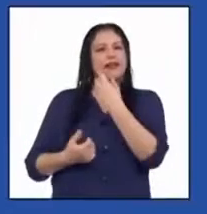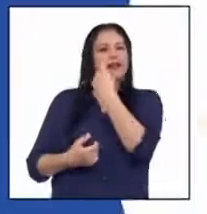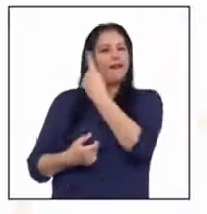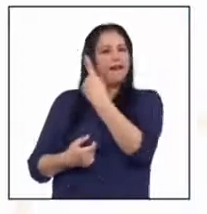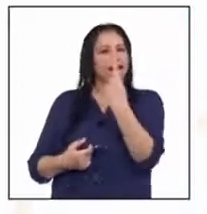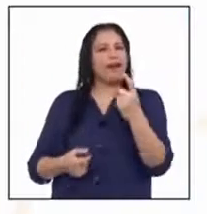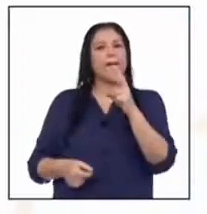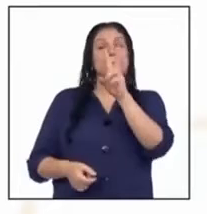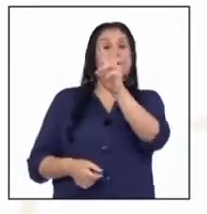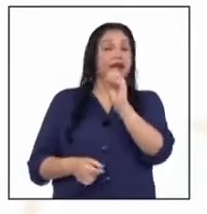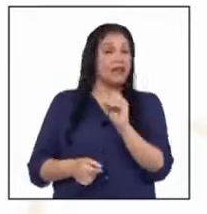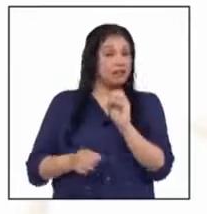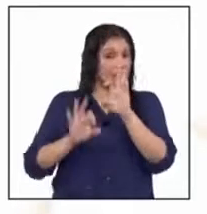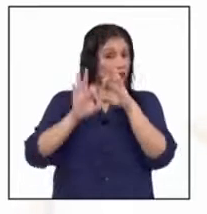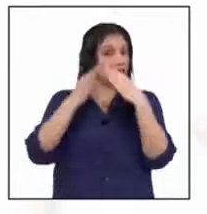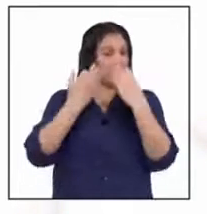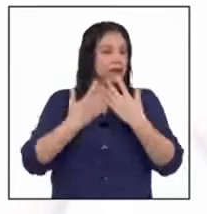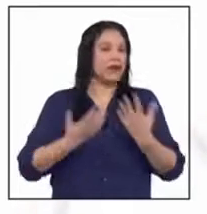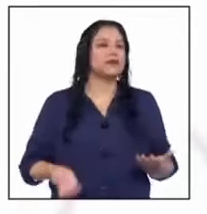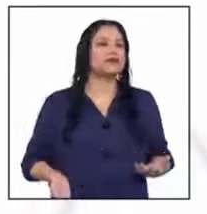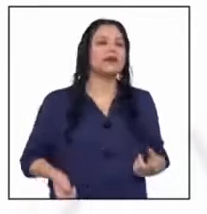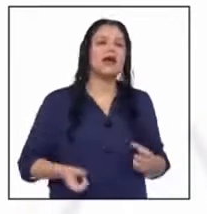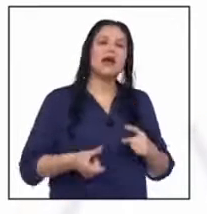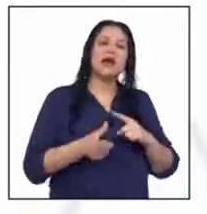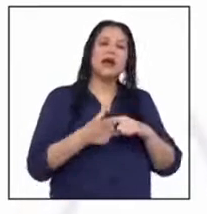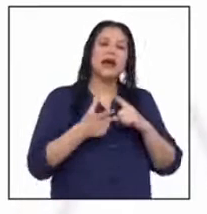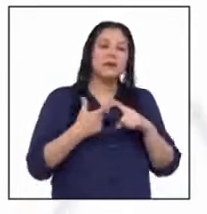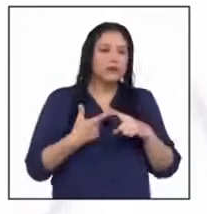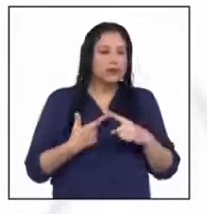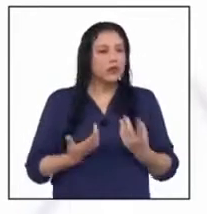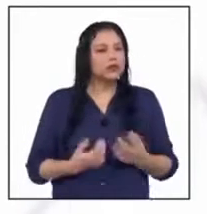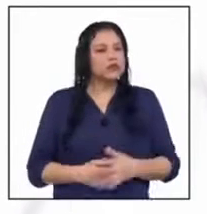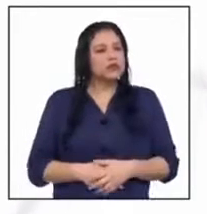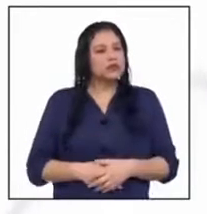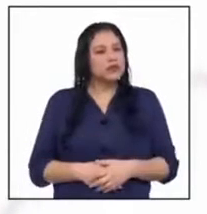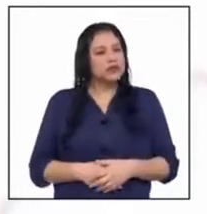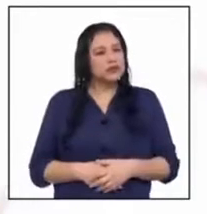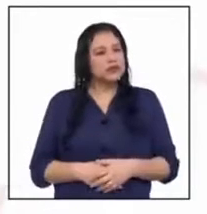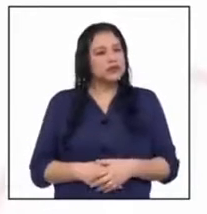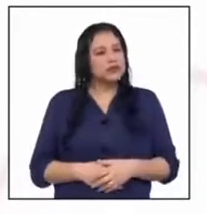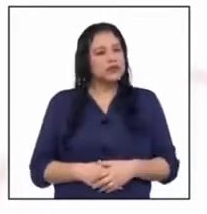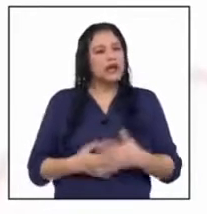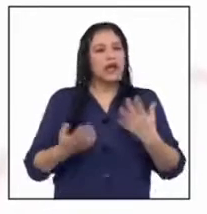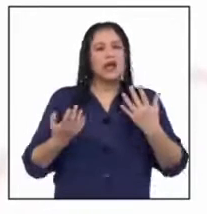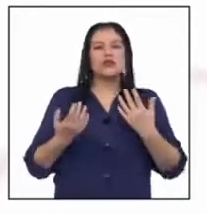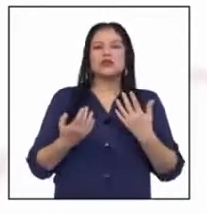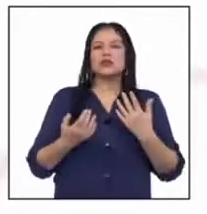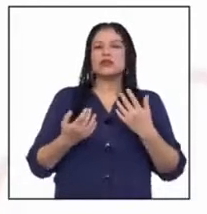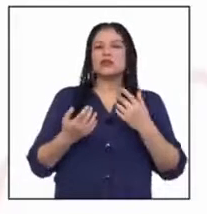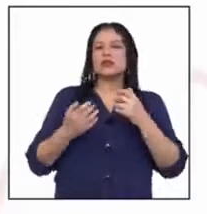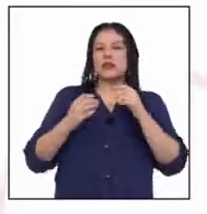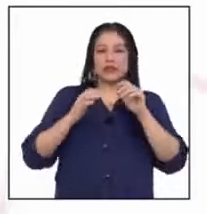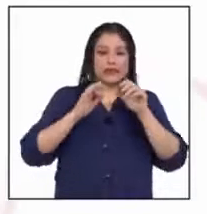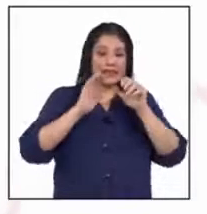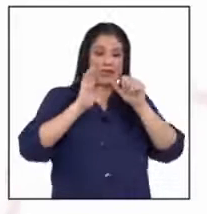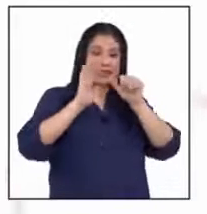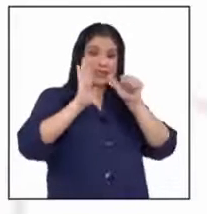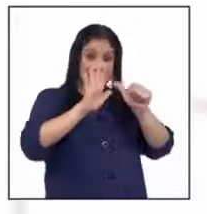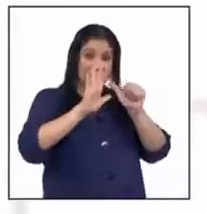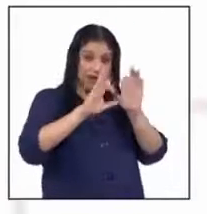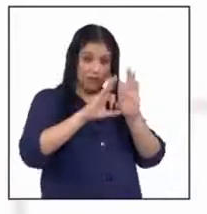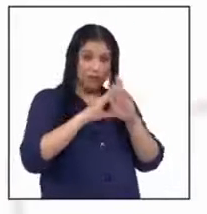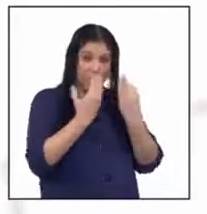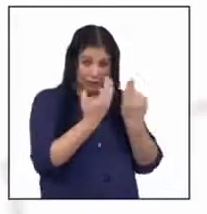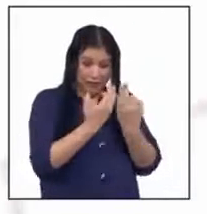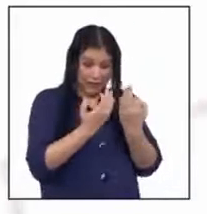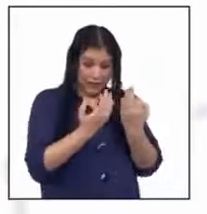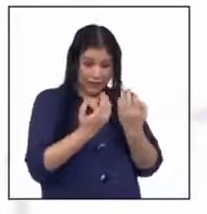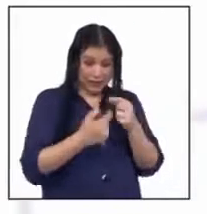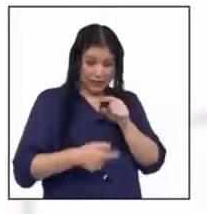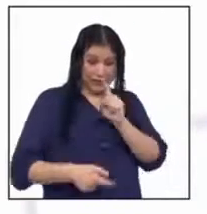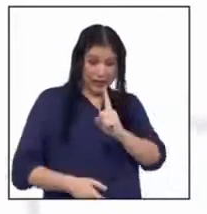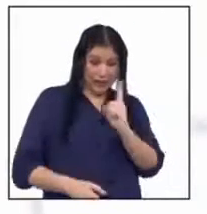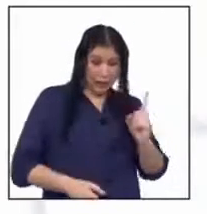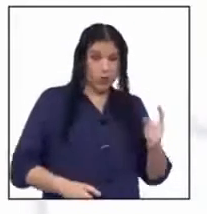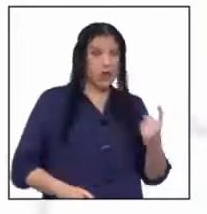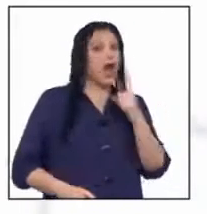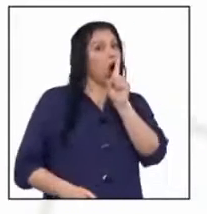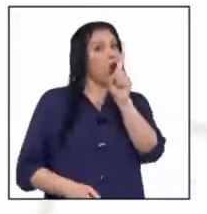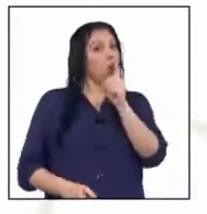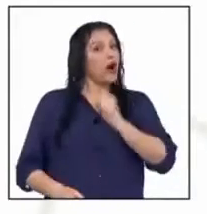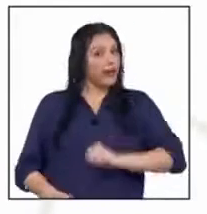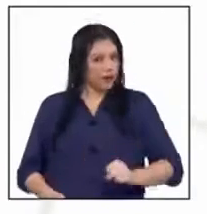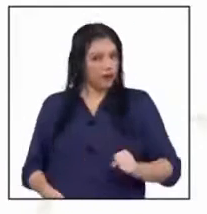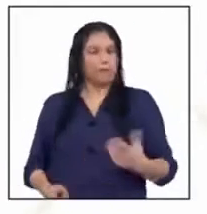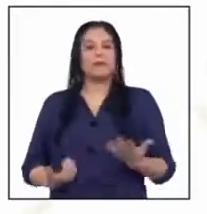familias. Entonces, según el conteo, son 6 las familias que tienen un solo hijo.